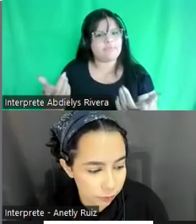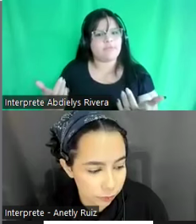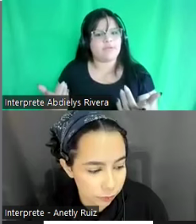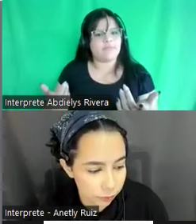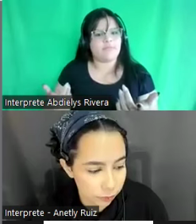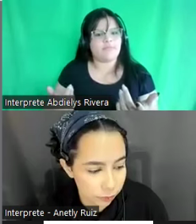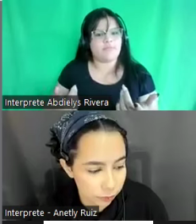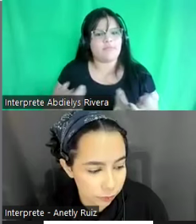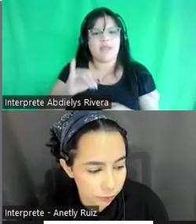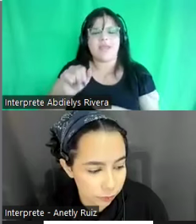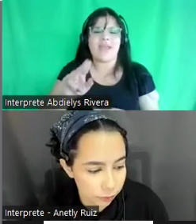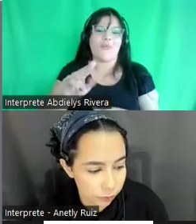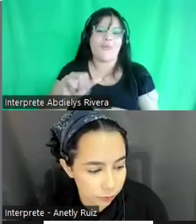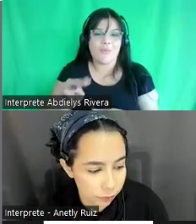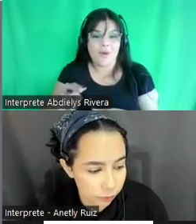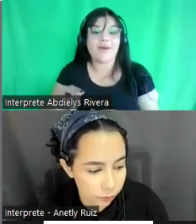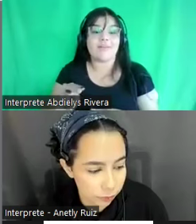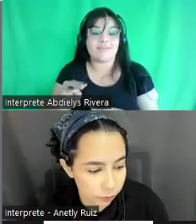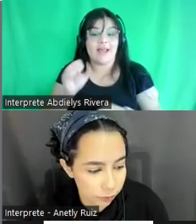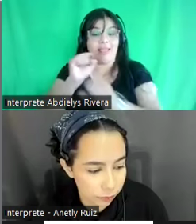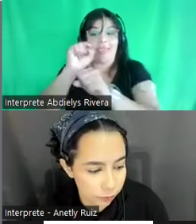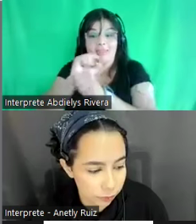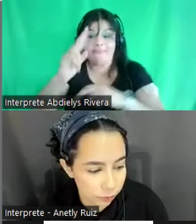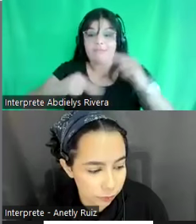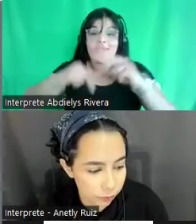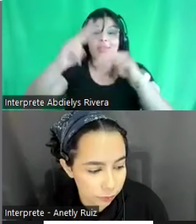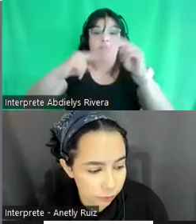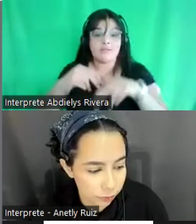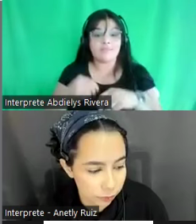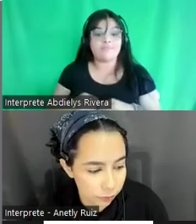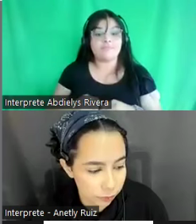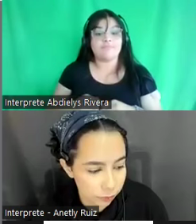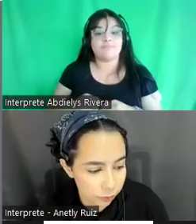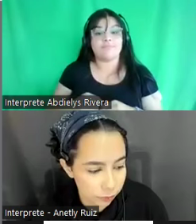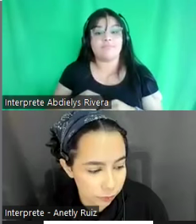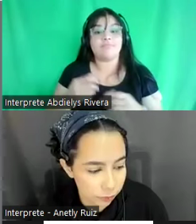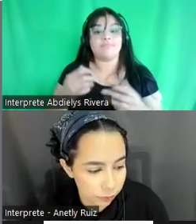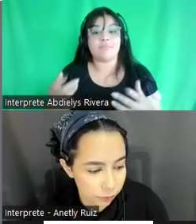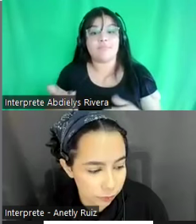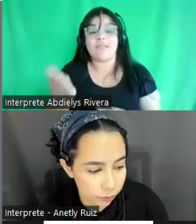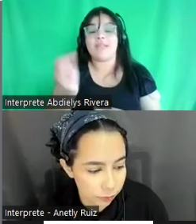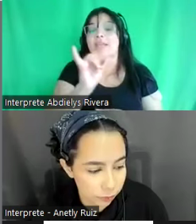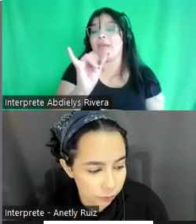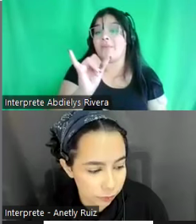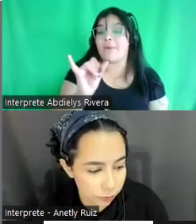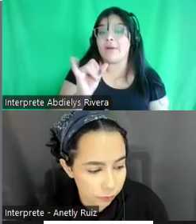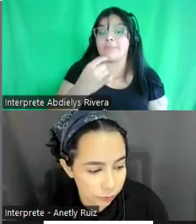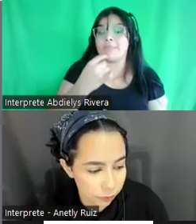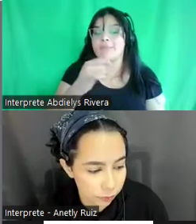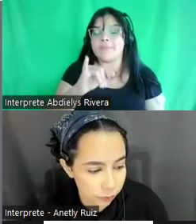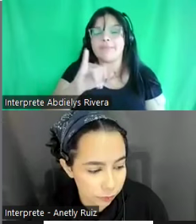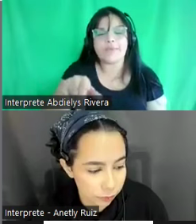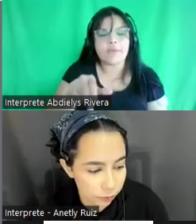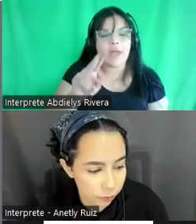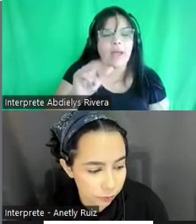exacto. Y comunal, muy bien. Antonia me trajo el factor de que Juan probablemente tenga poca escolaridad.